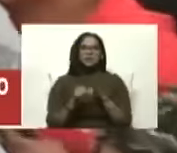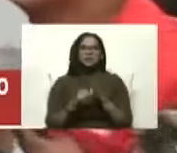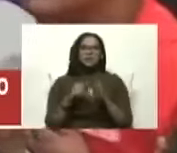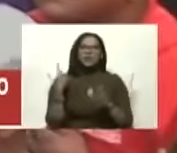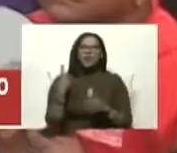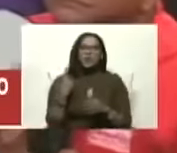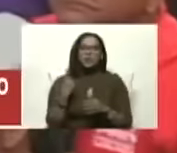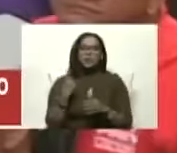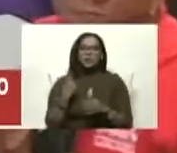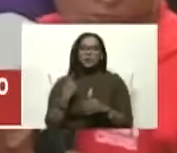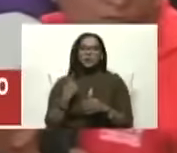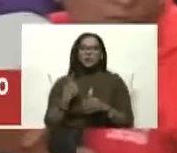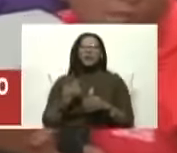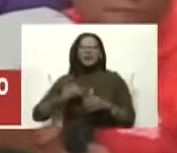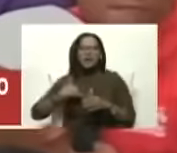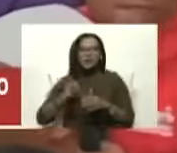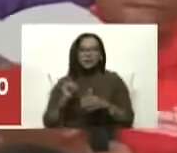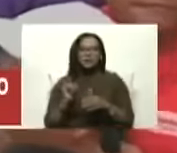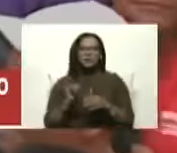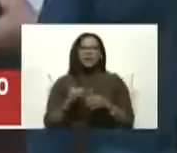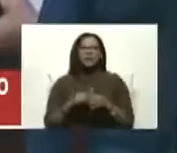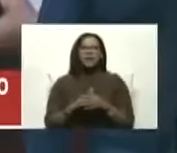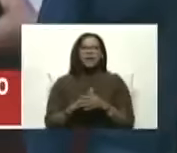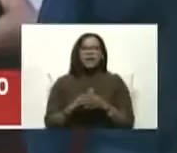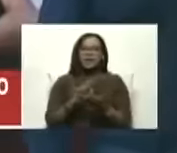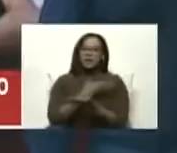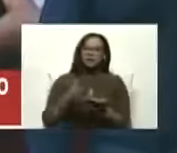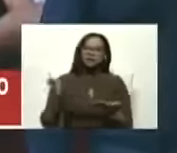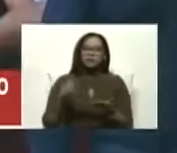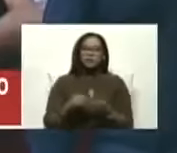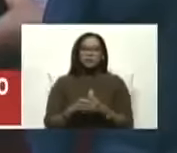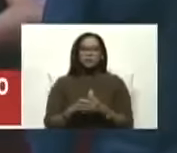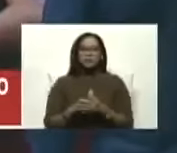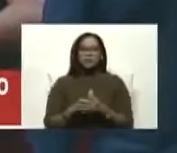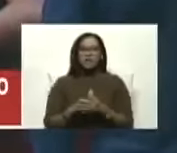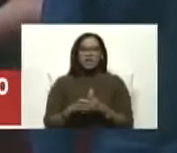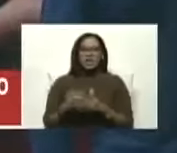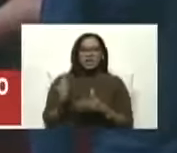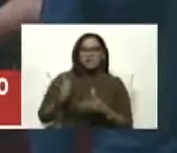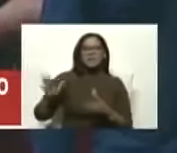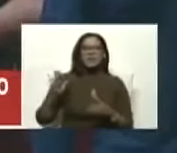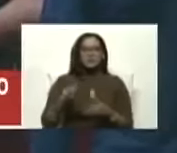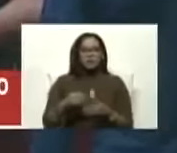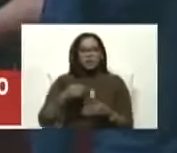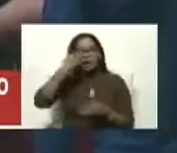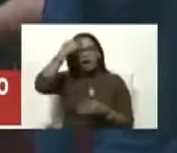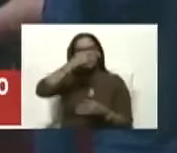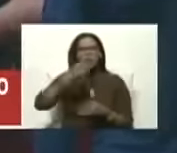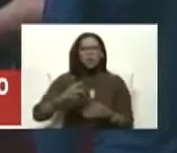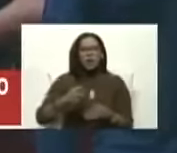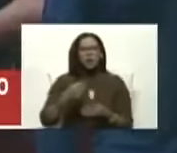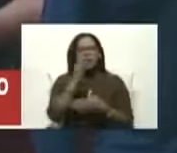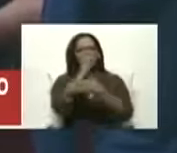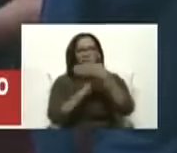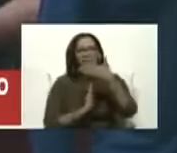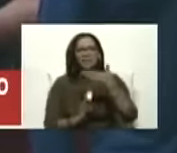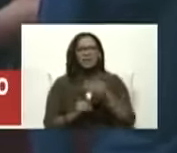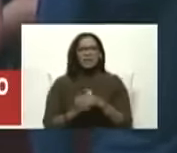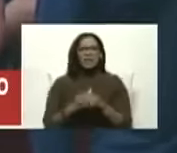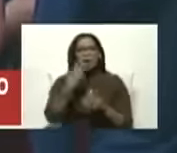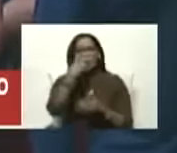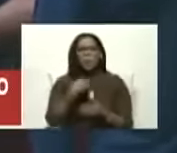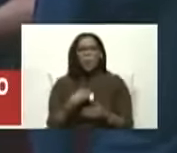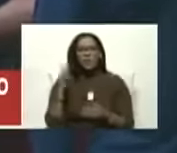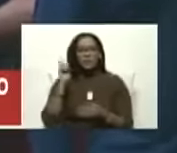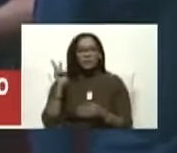que prevalecía era la exclusión, el desprecio al pueblo llano, al pueblo humilde, a los pobres